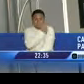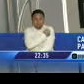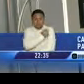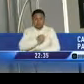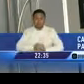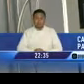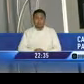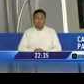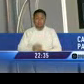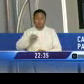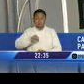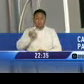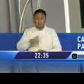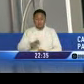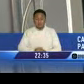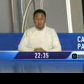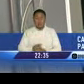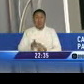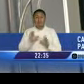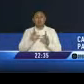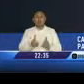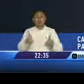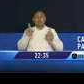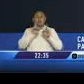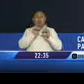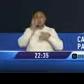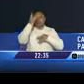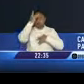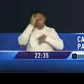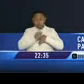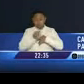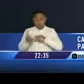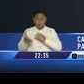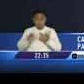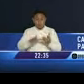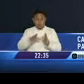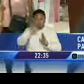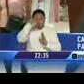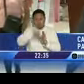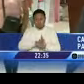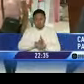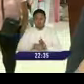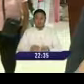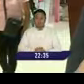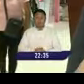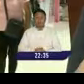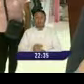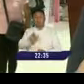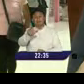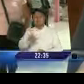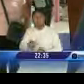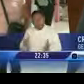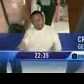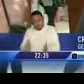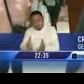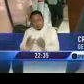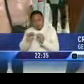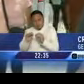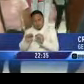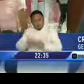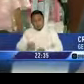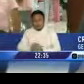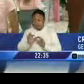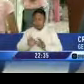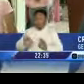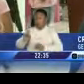refuerzo y así seguir reduciendo los índices de hospitalización y mortalidad que causa el virus. El educar a la población sobre la importancia